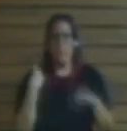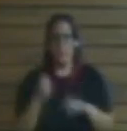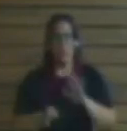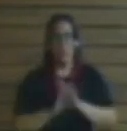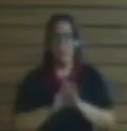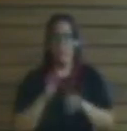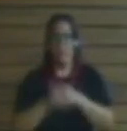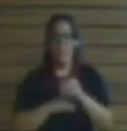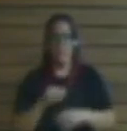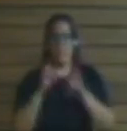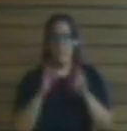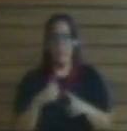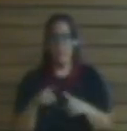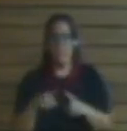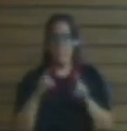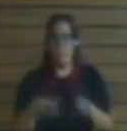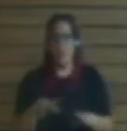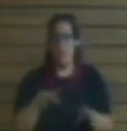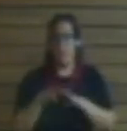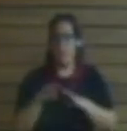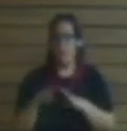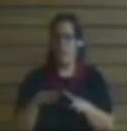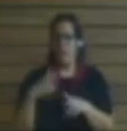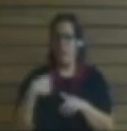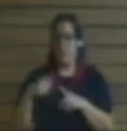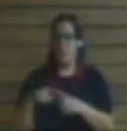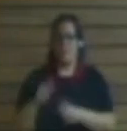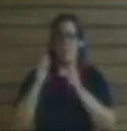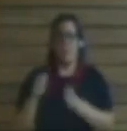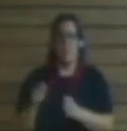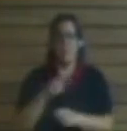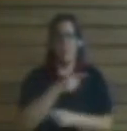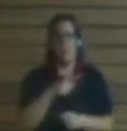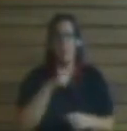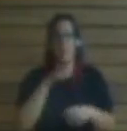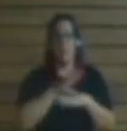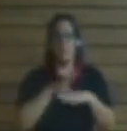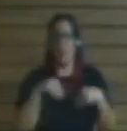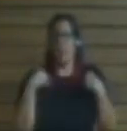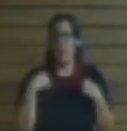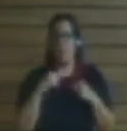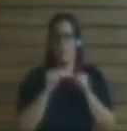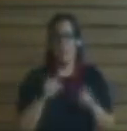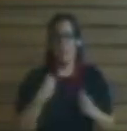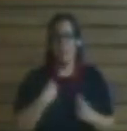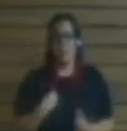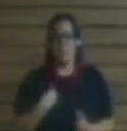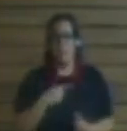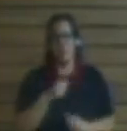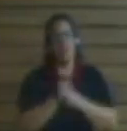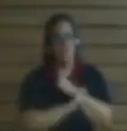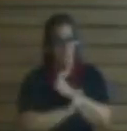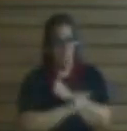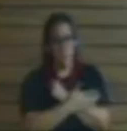mantenerlas. Criticar las peonadas y nombrar a un consejero que ha disfrutado de las peonadas. Eso es trampa, señora Barcos,